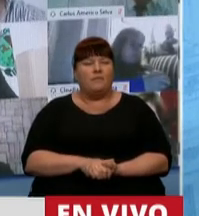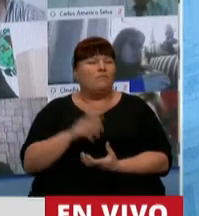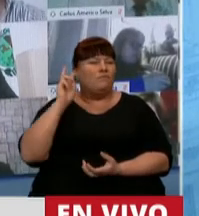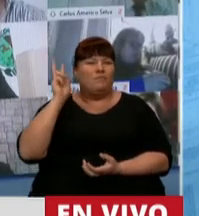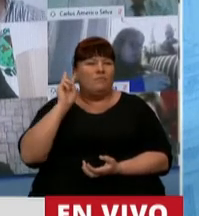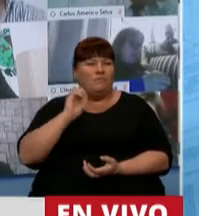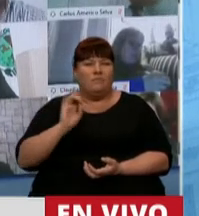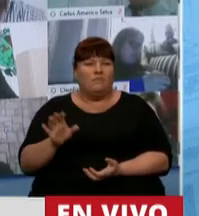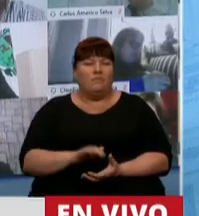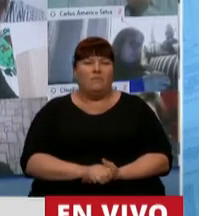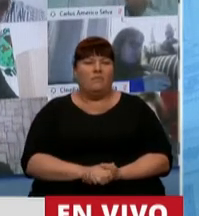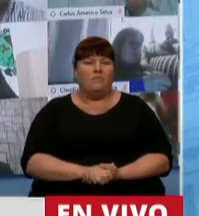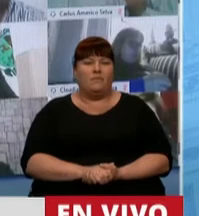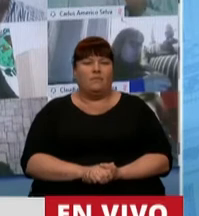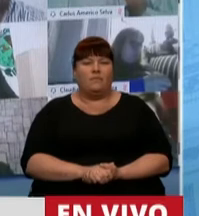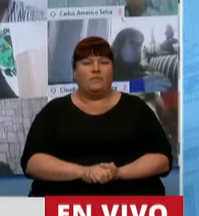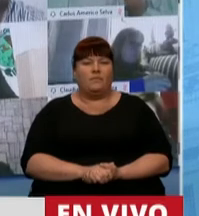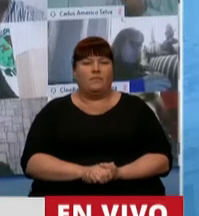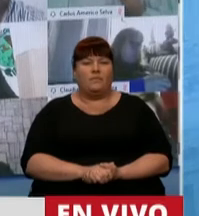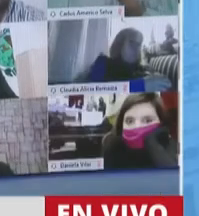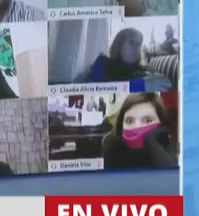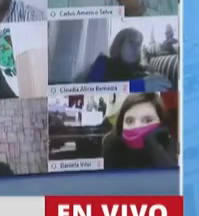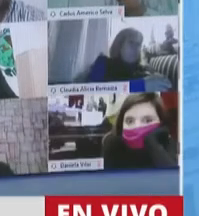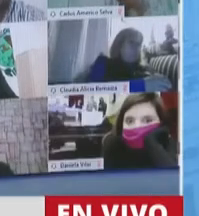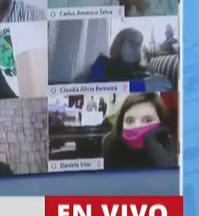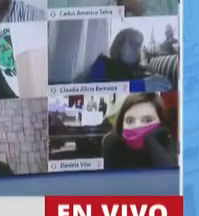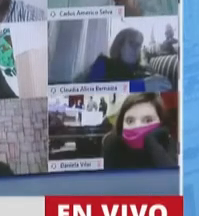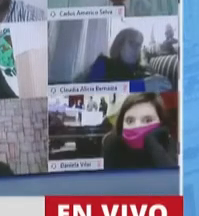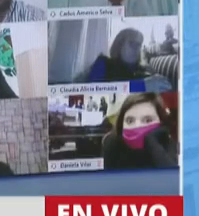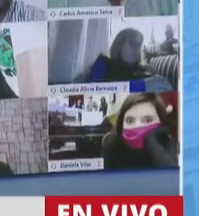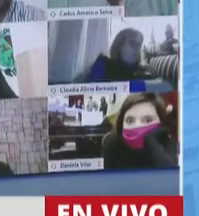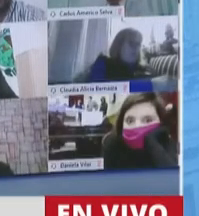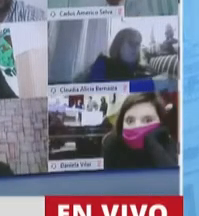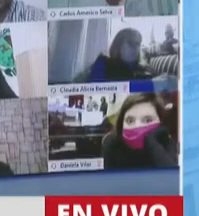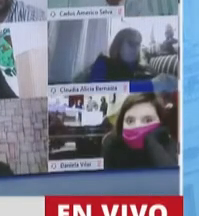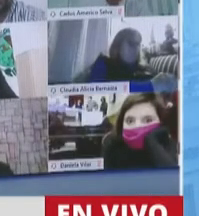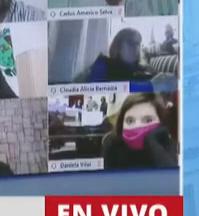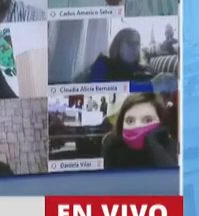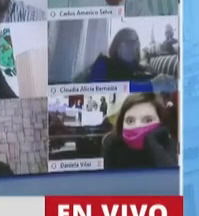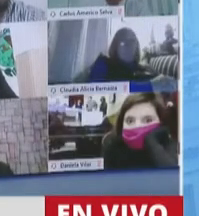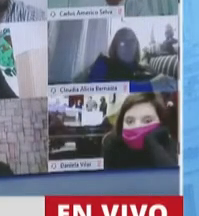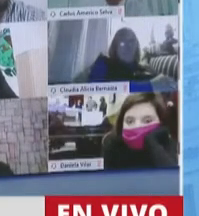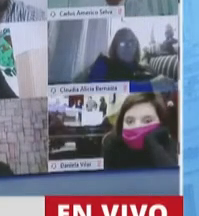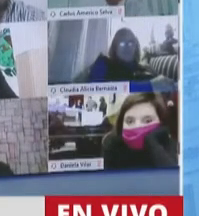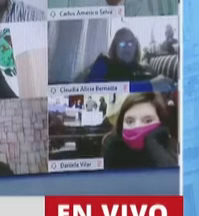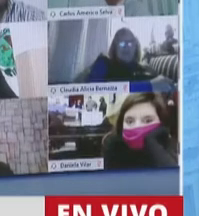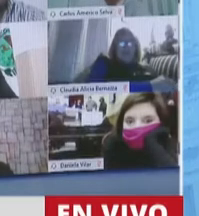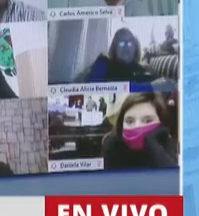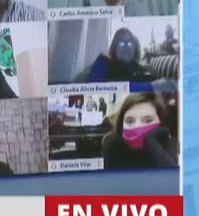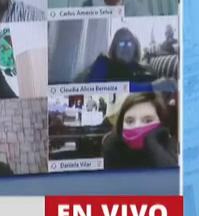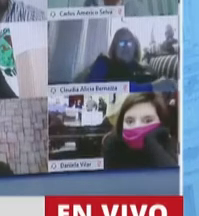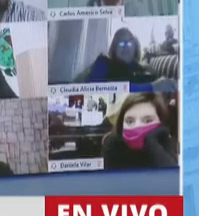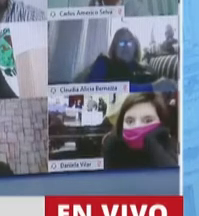aporte directo e indirecto al sector, una gran masa de recursos económicos, no solamente a las